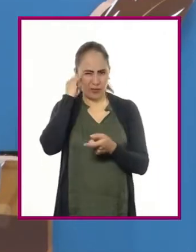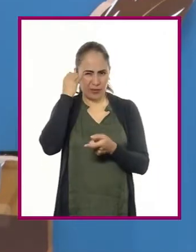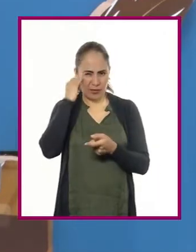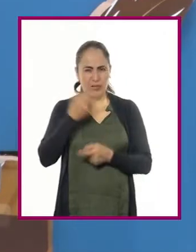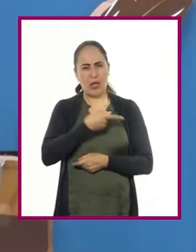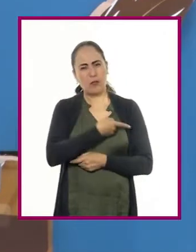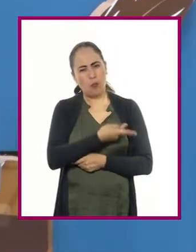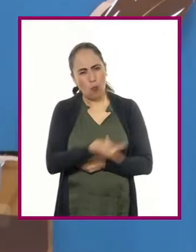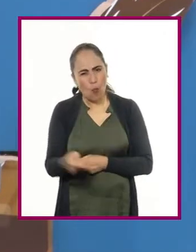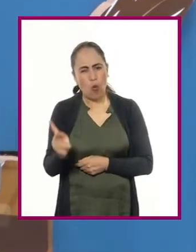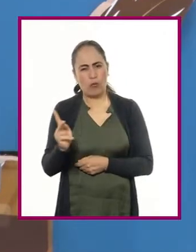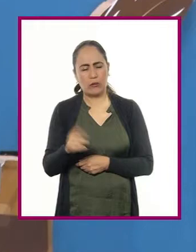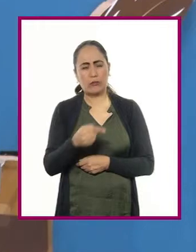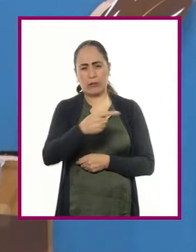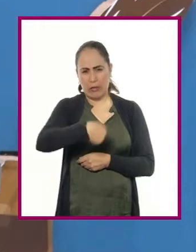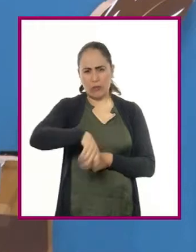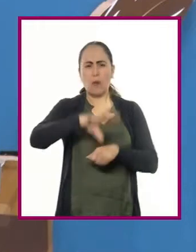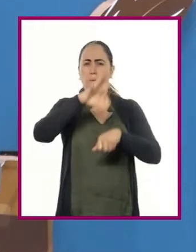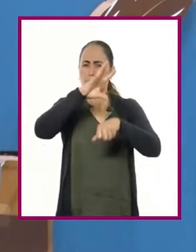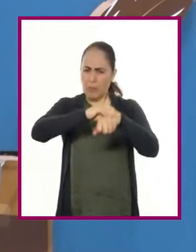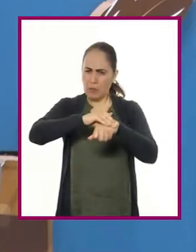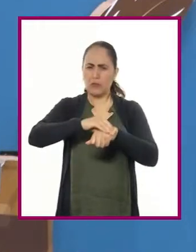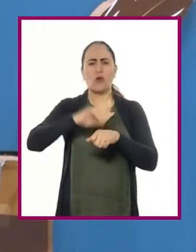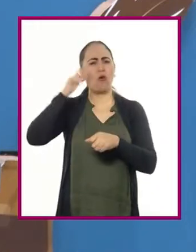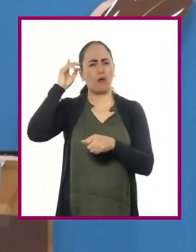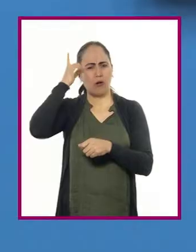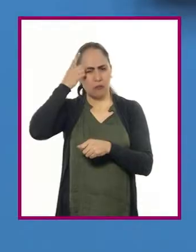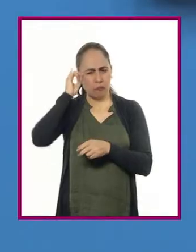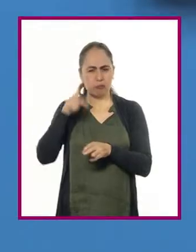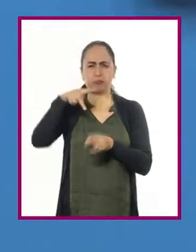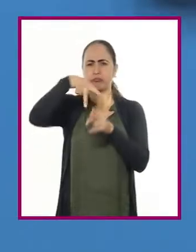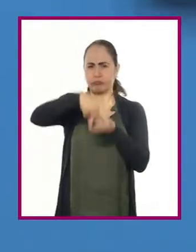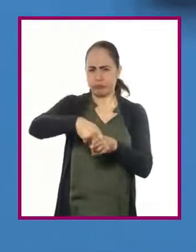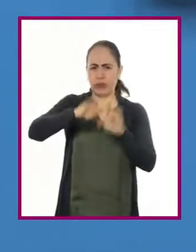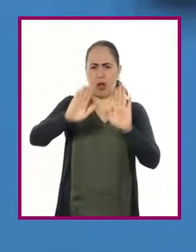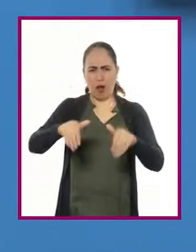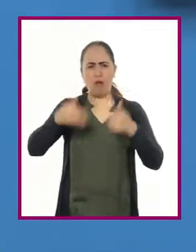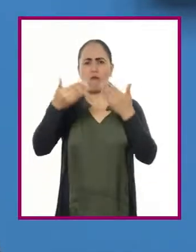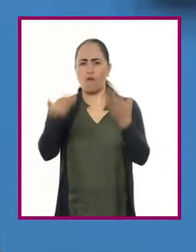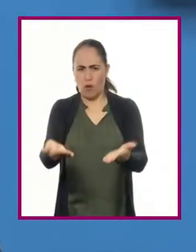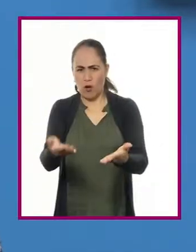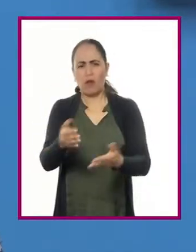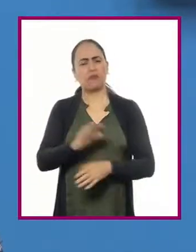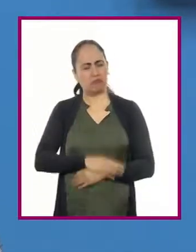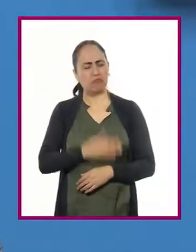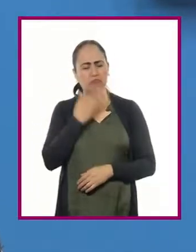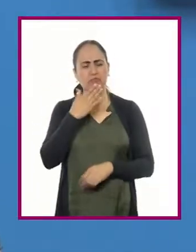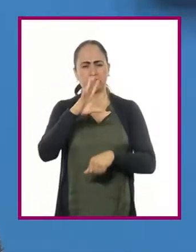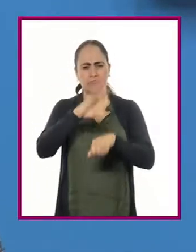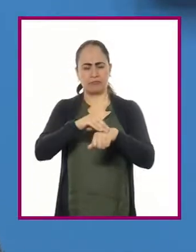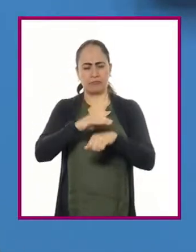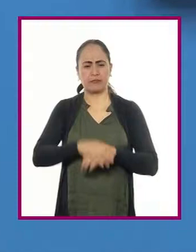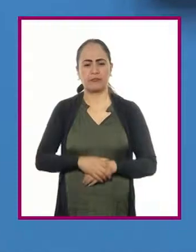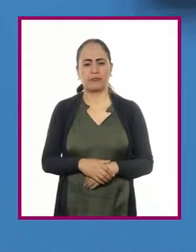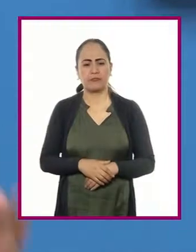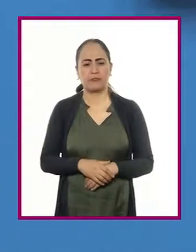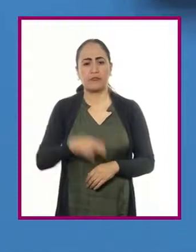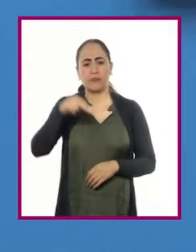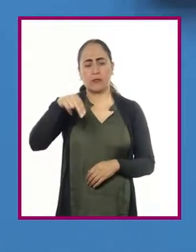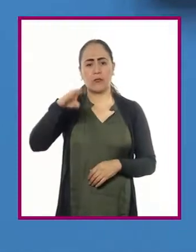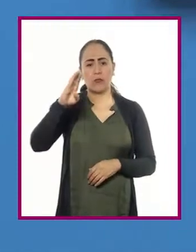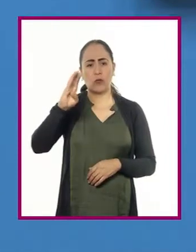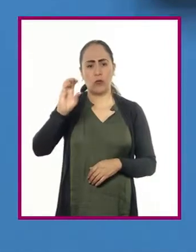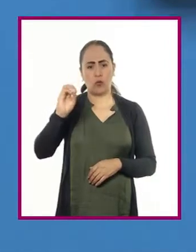ejemplo, obtener el permiso de montar a caballo en público. Como mencionamos, la condición de noble